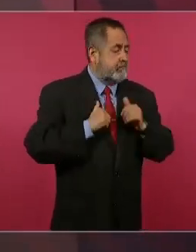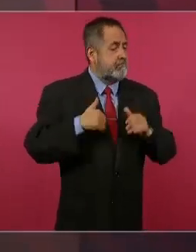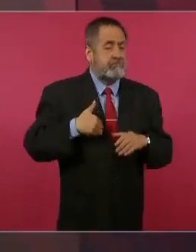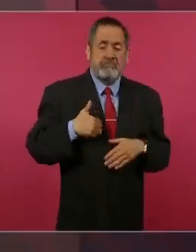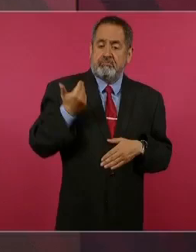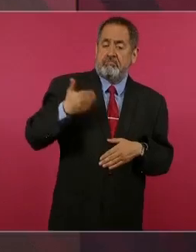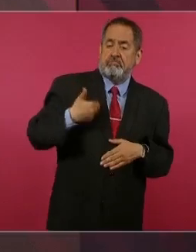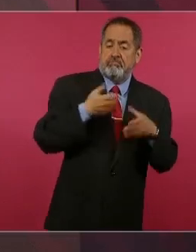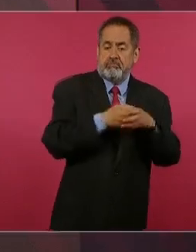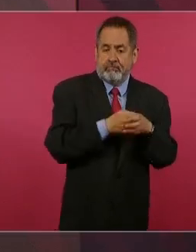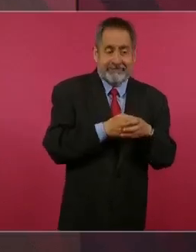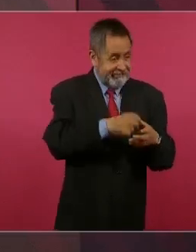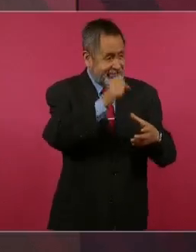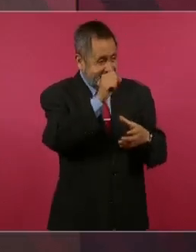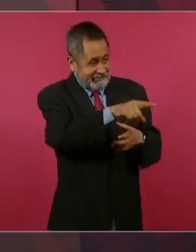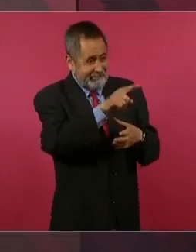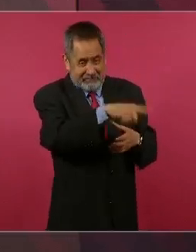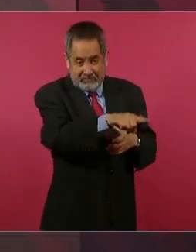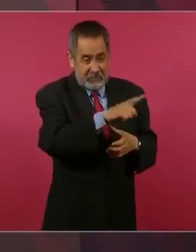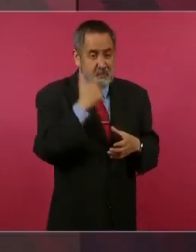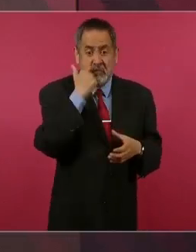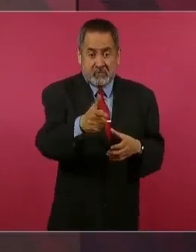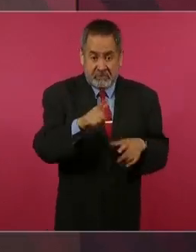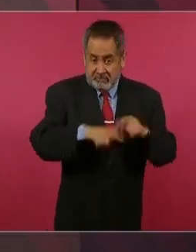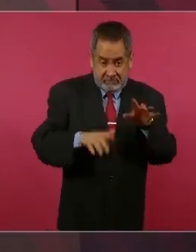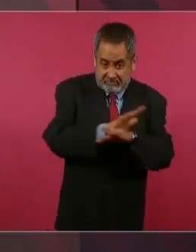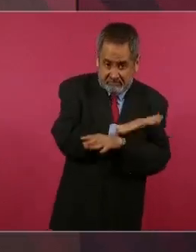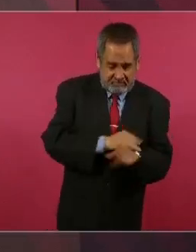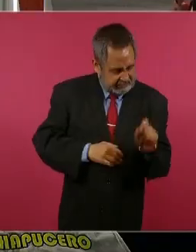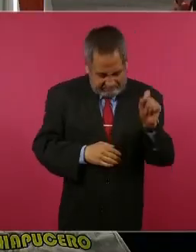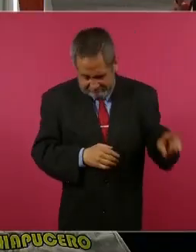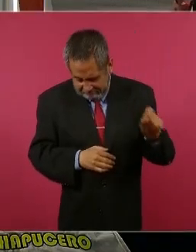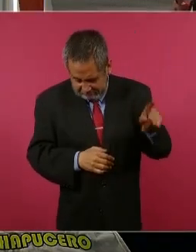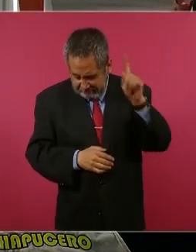reforma al Poder Judicial, de los mismos.